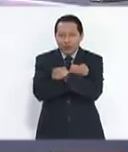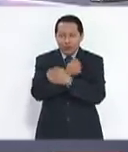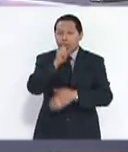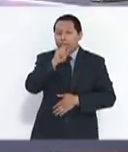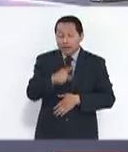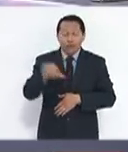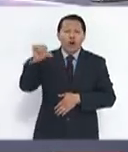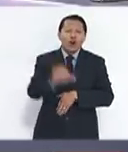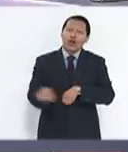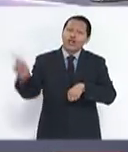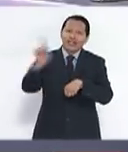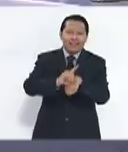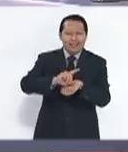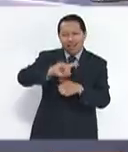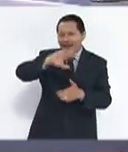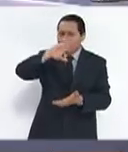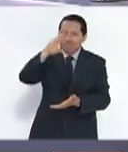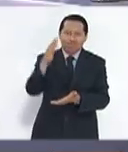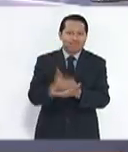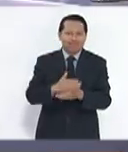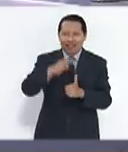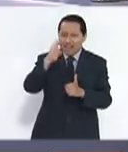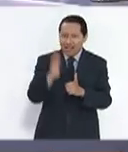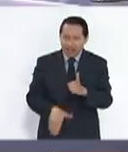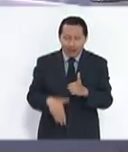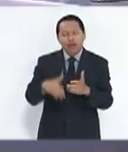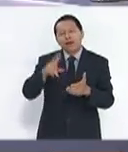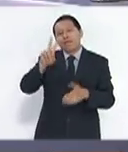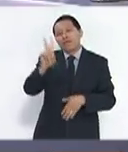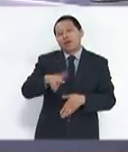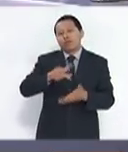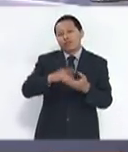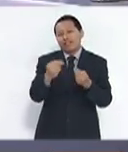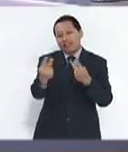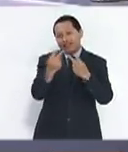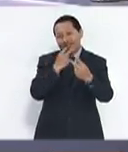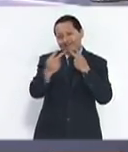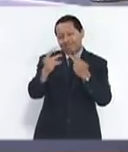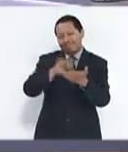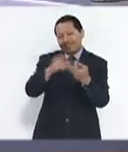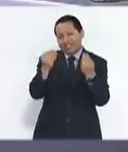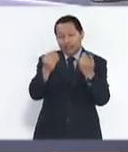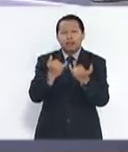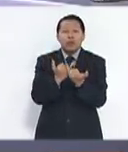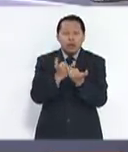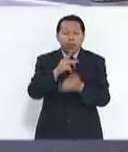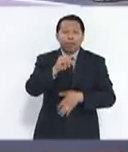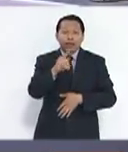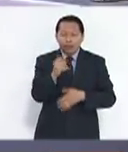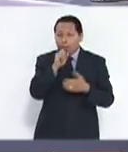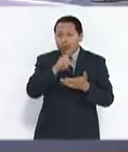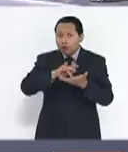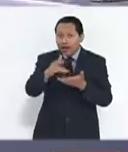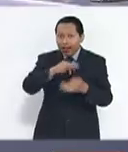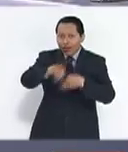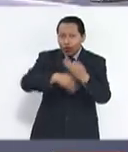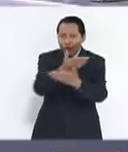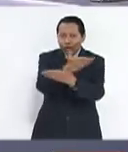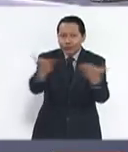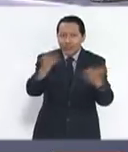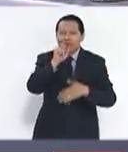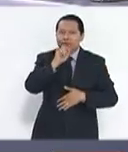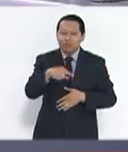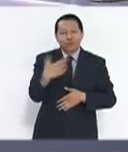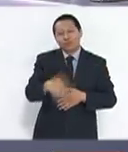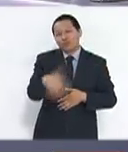que termina el día de hoy. Muchísimas gracias de verdad a todos ustedes por vernos. Así es, Pati, gracias a ti, por supuesto, gracias a todos ustedes,